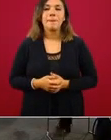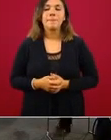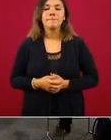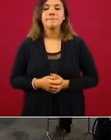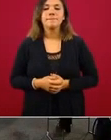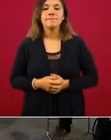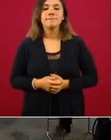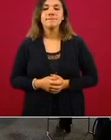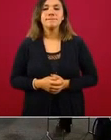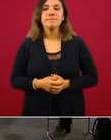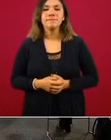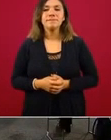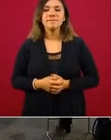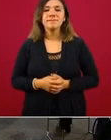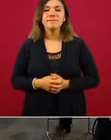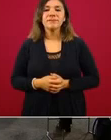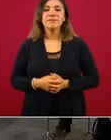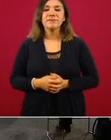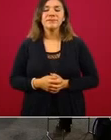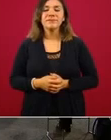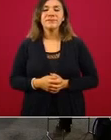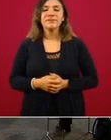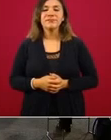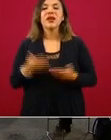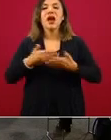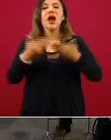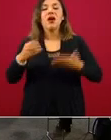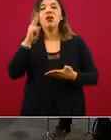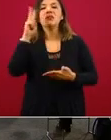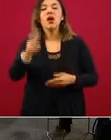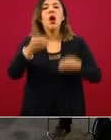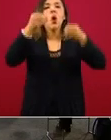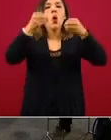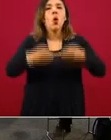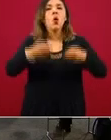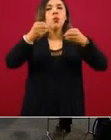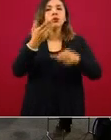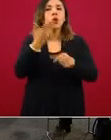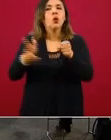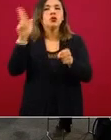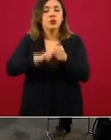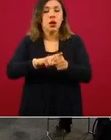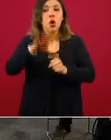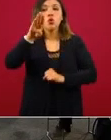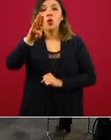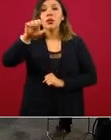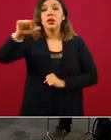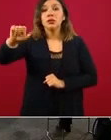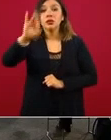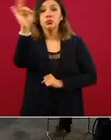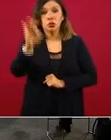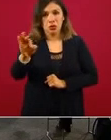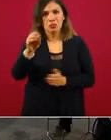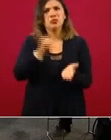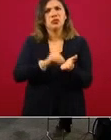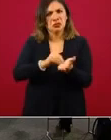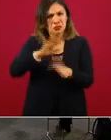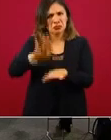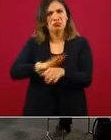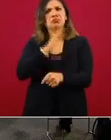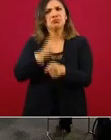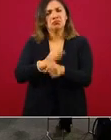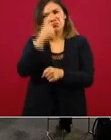Pasemos ahora a la ocupación y disponibilidad hospitalaria. 96%, todavía es un muy buen porcentaje